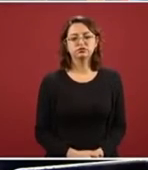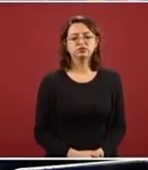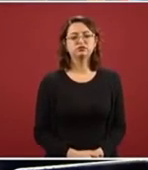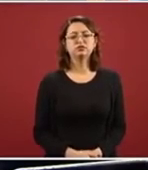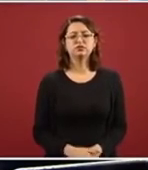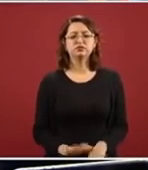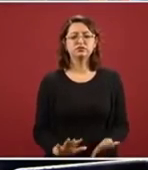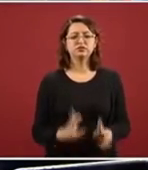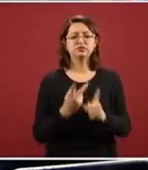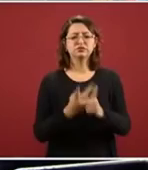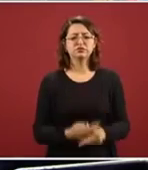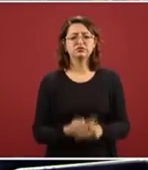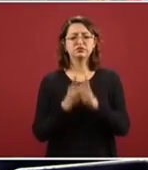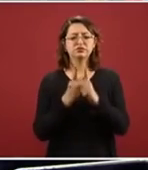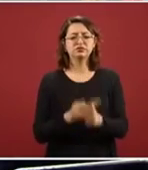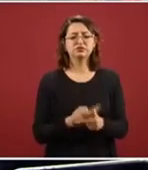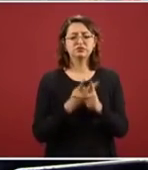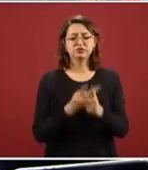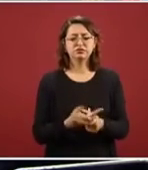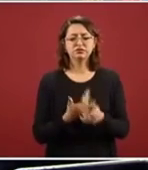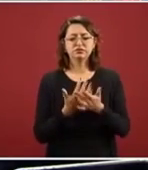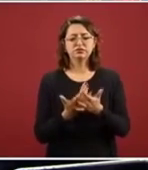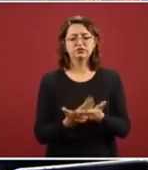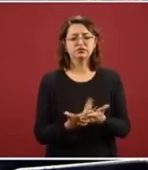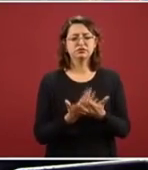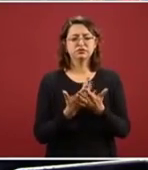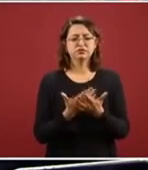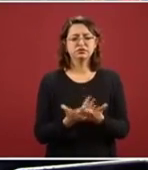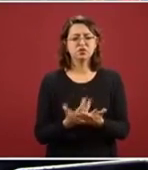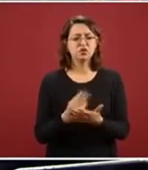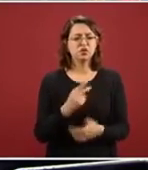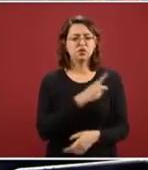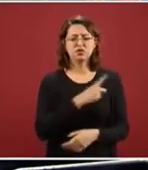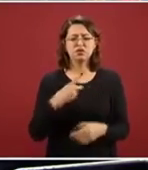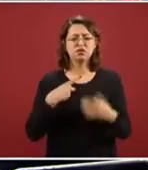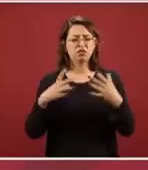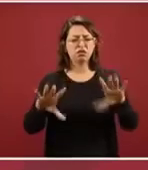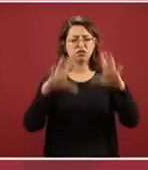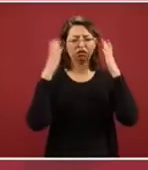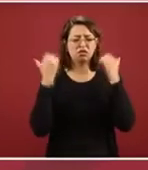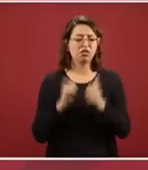Vamos a esperar, vamos a esperar, no nos adelantemos.